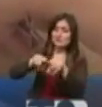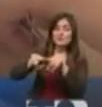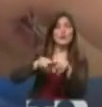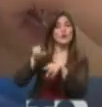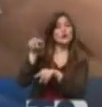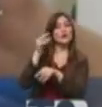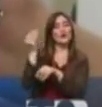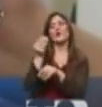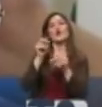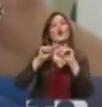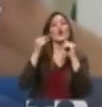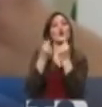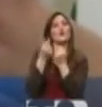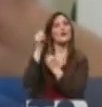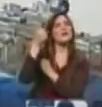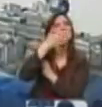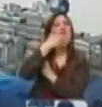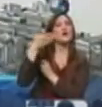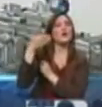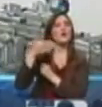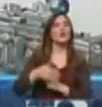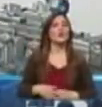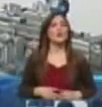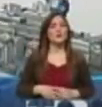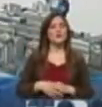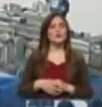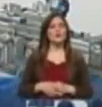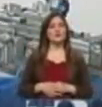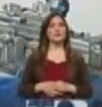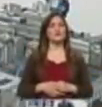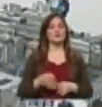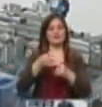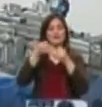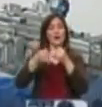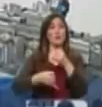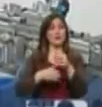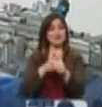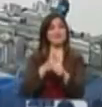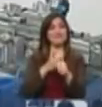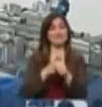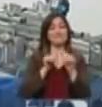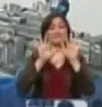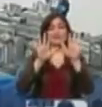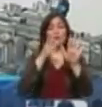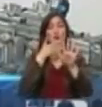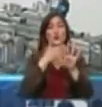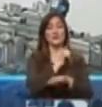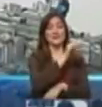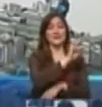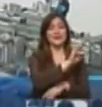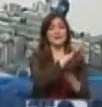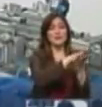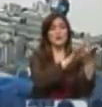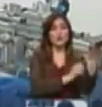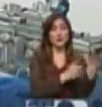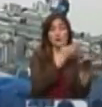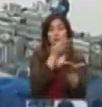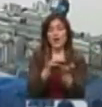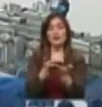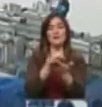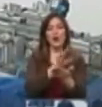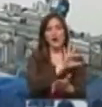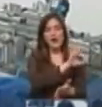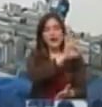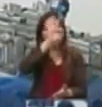se ubica actualmente entre las mejores. Hemos llegado ya a las semifinales entre los 10 mejores de 17.000 proyectos presentados.